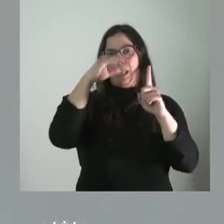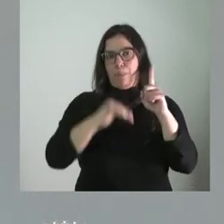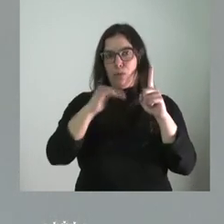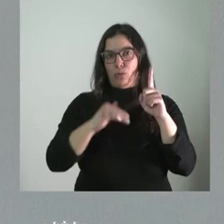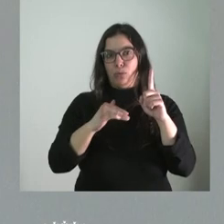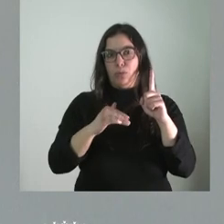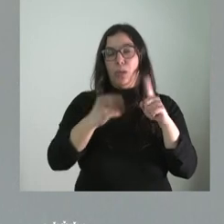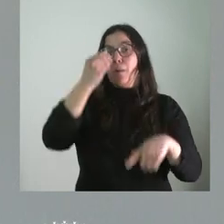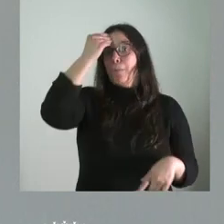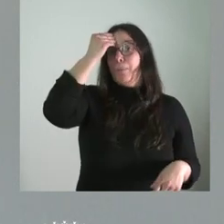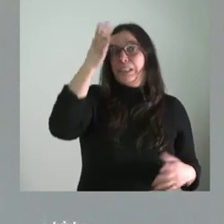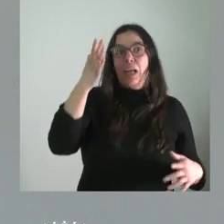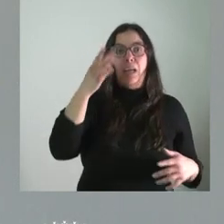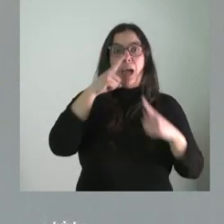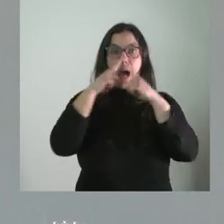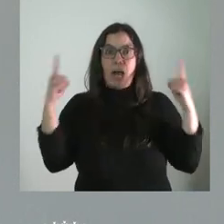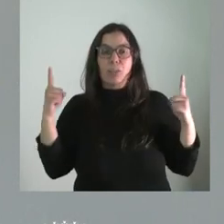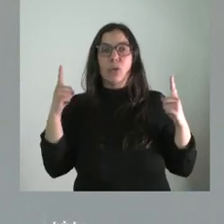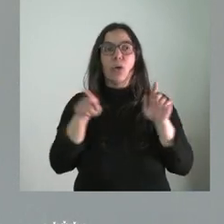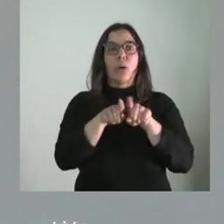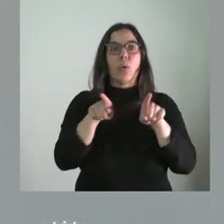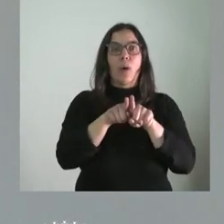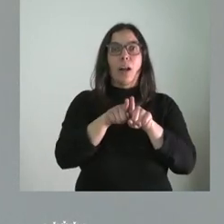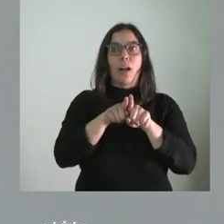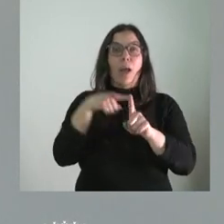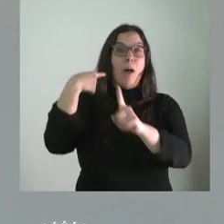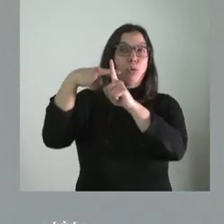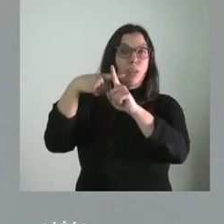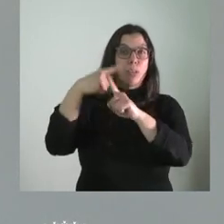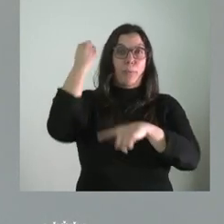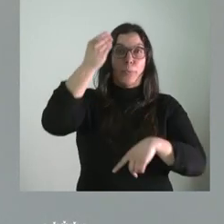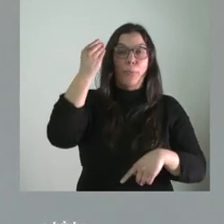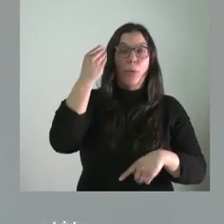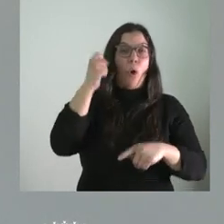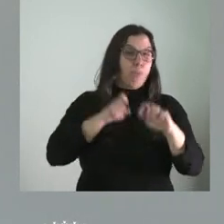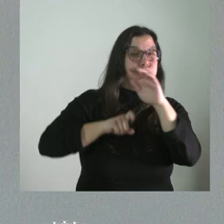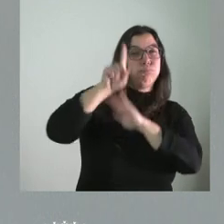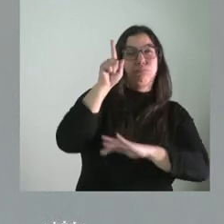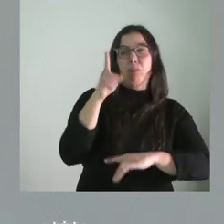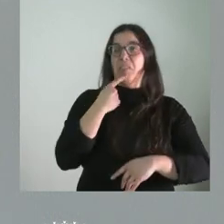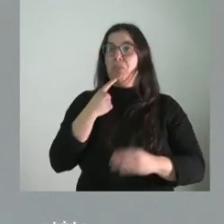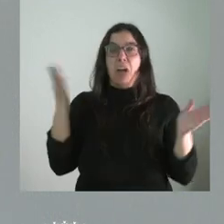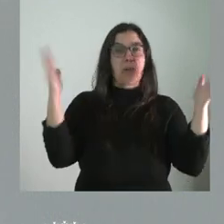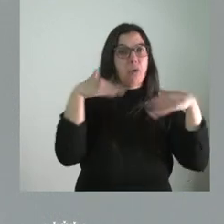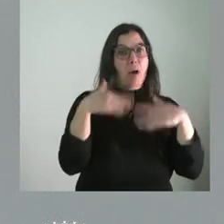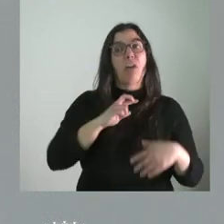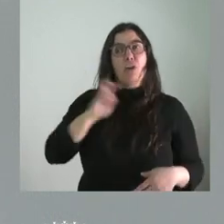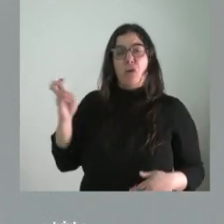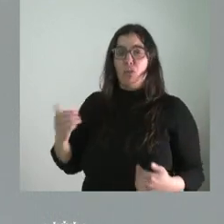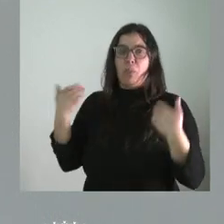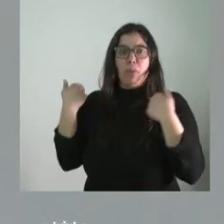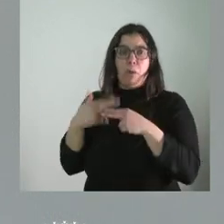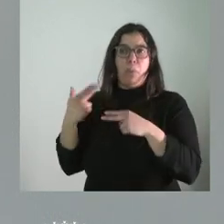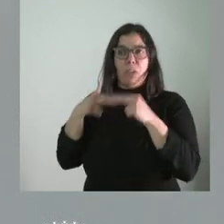Nunca hemos afrontado este año 23 con el optimismo con la negación de las dificultades que vemos en algunos otros responsables